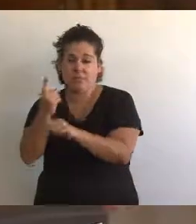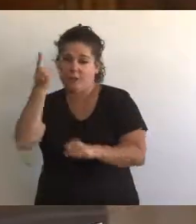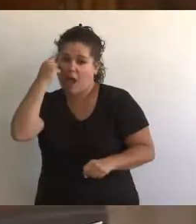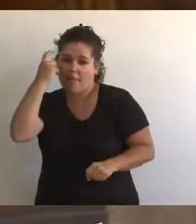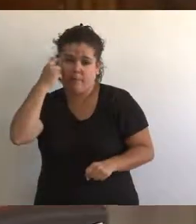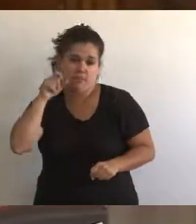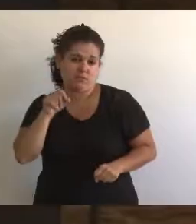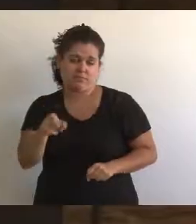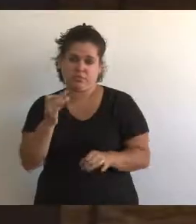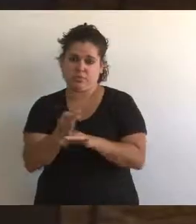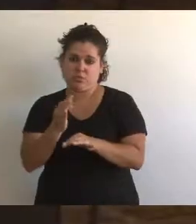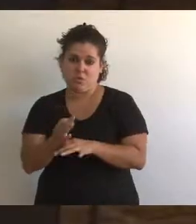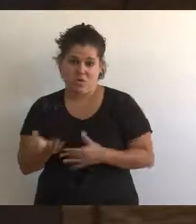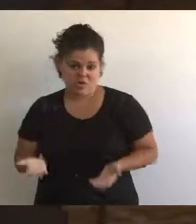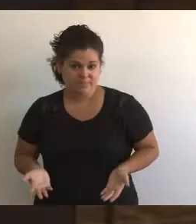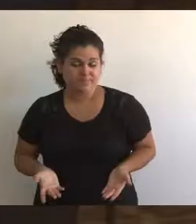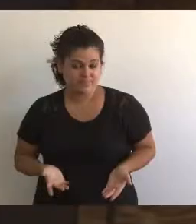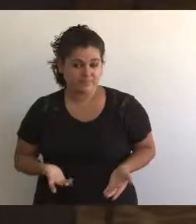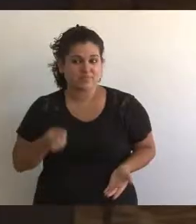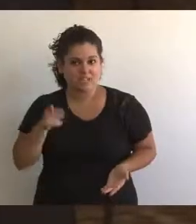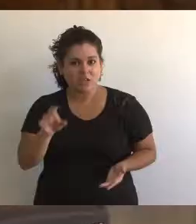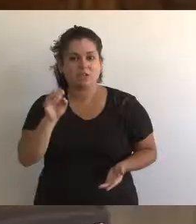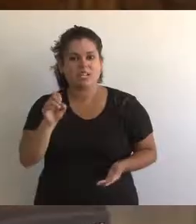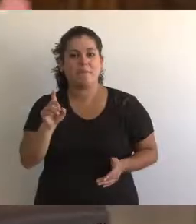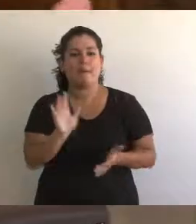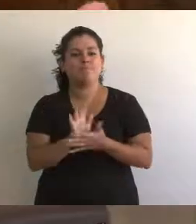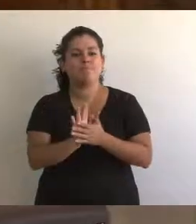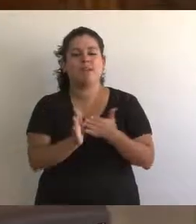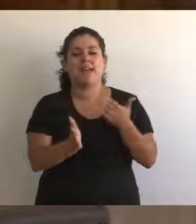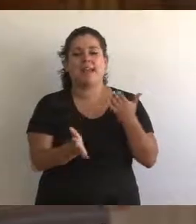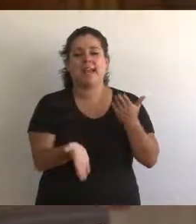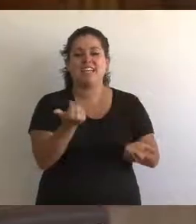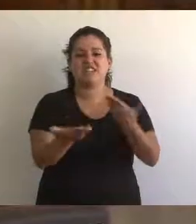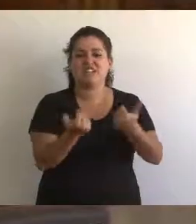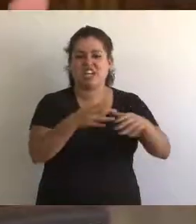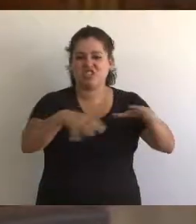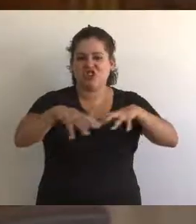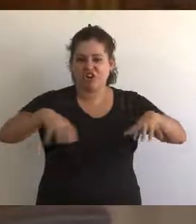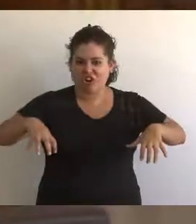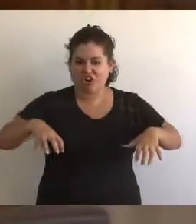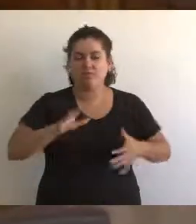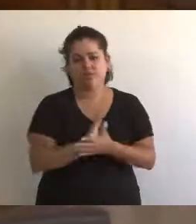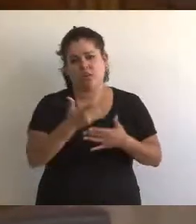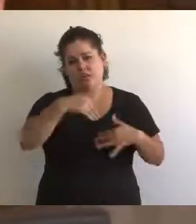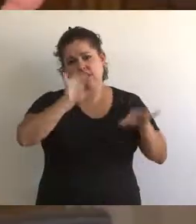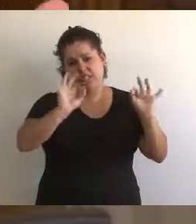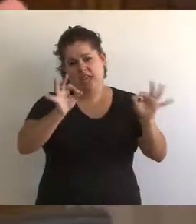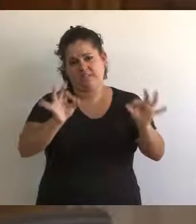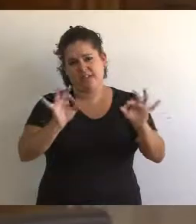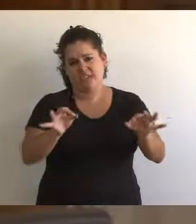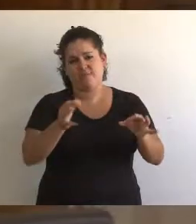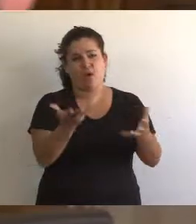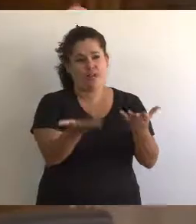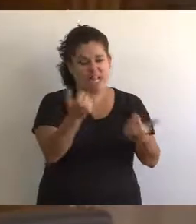el primer aprendizaje, digamos. Y eso se llama clasificación. Todos sabemos que los